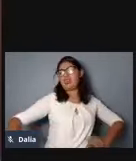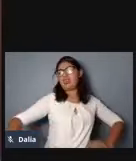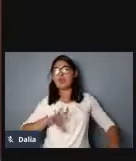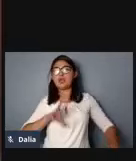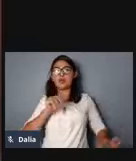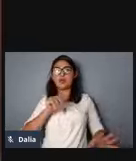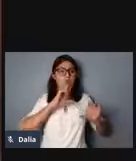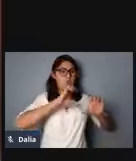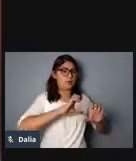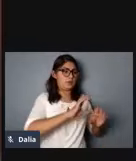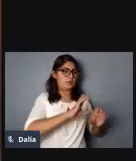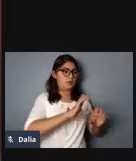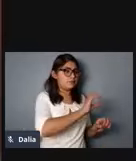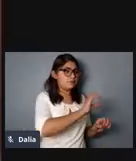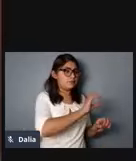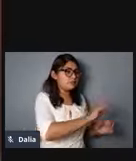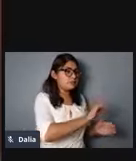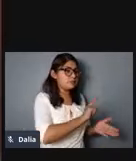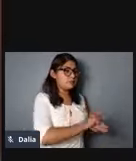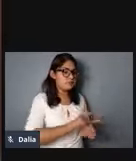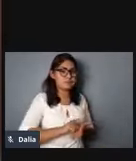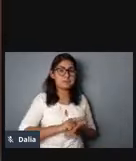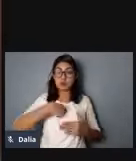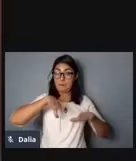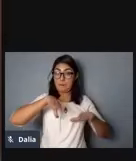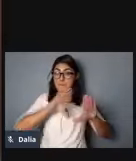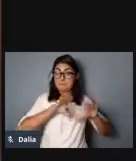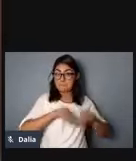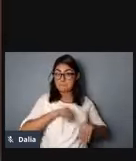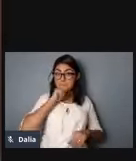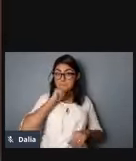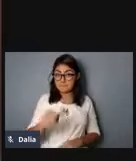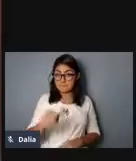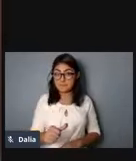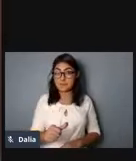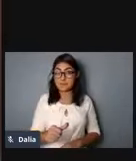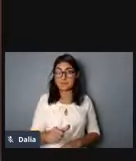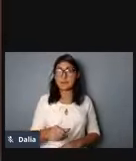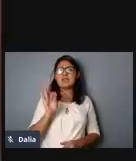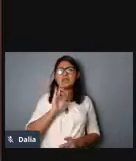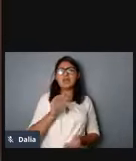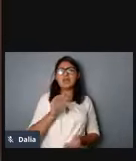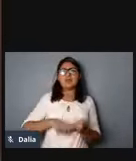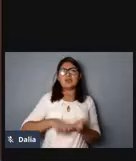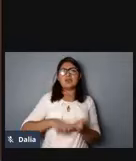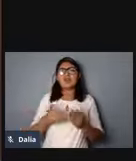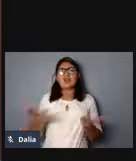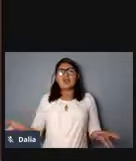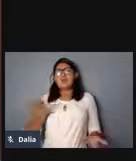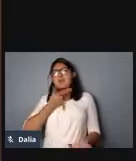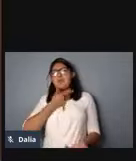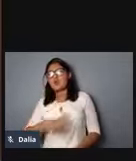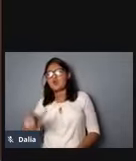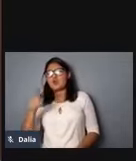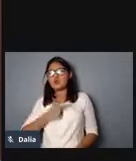y todavía hay inconformidades por usar este tipo de accesorios que hoy van a ser